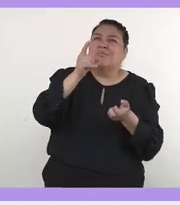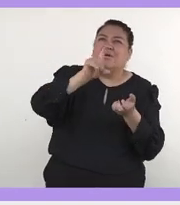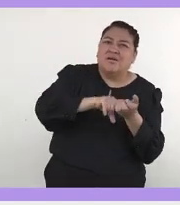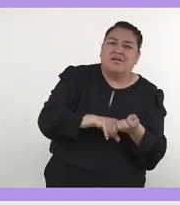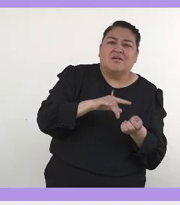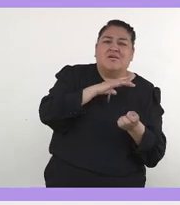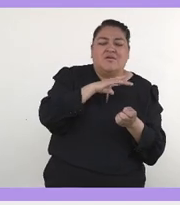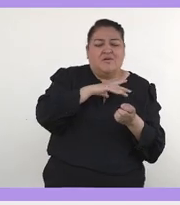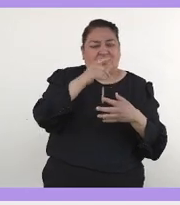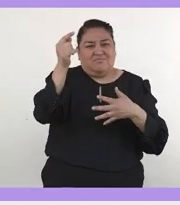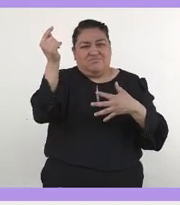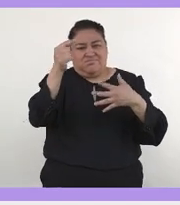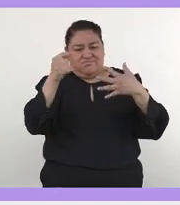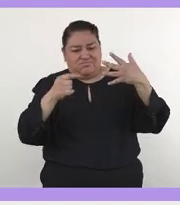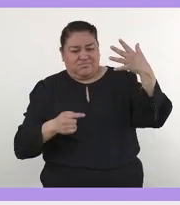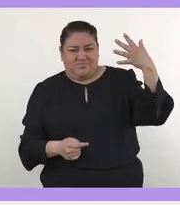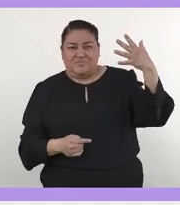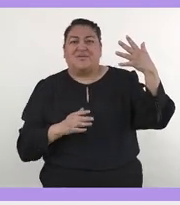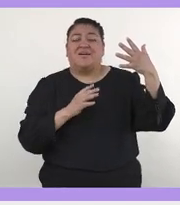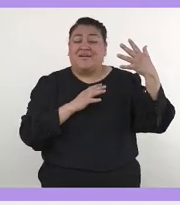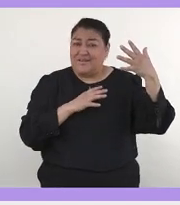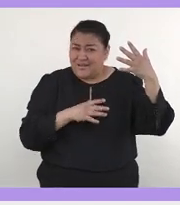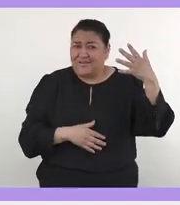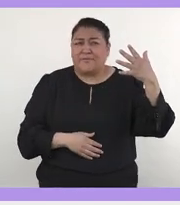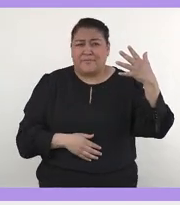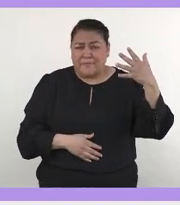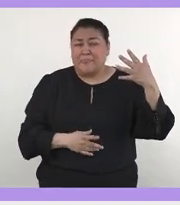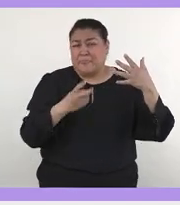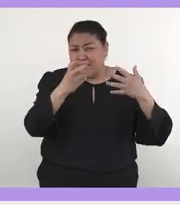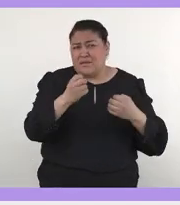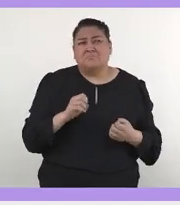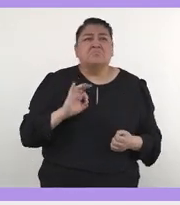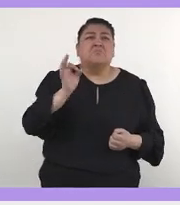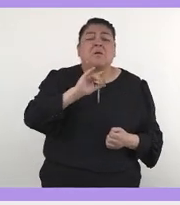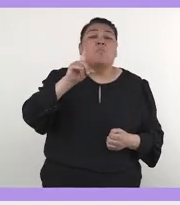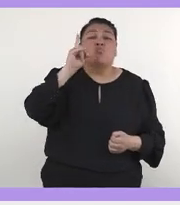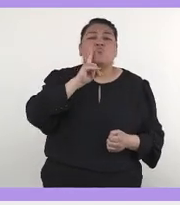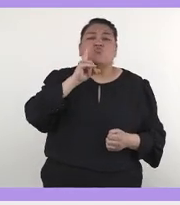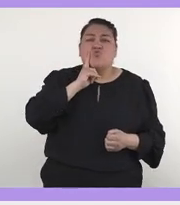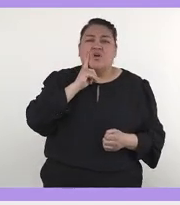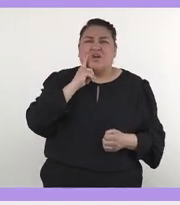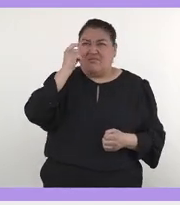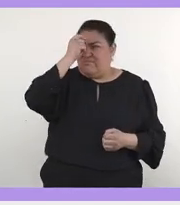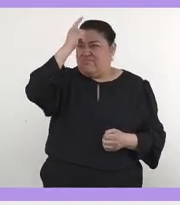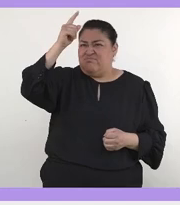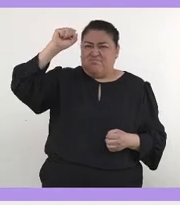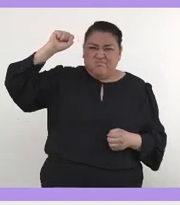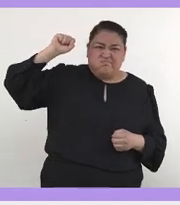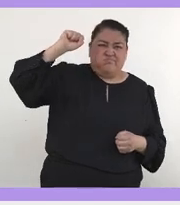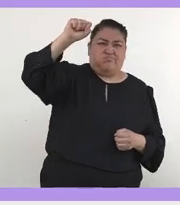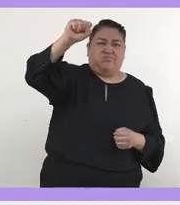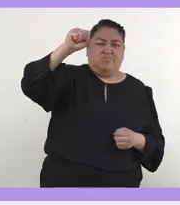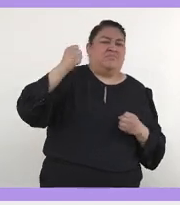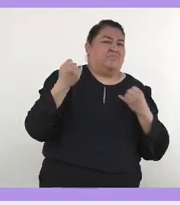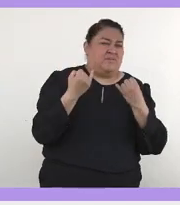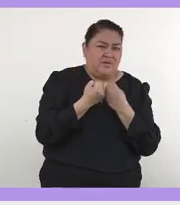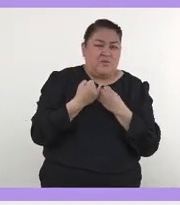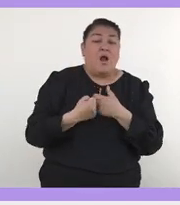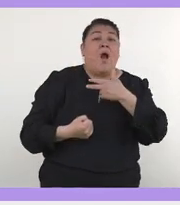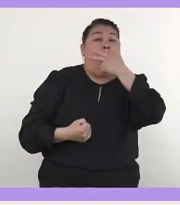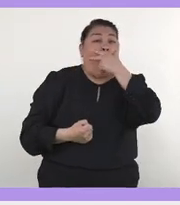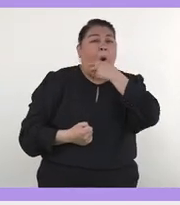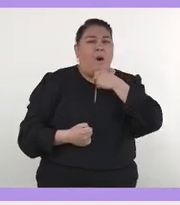lo ven así pues no no es un invento de las feministas O sí Y también ha sido un invento los machistas durante siglos también